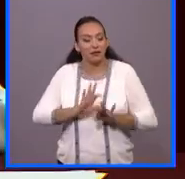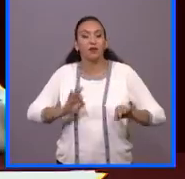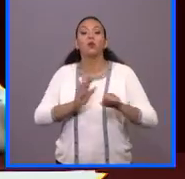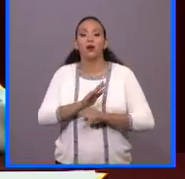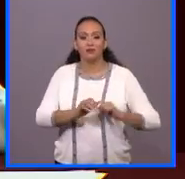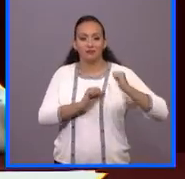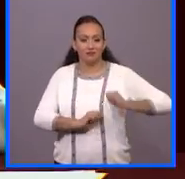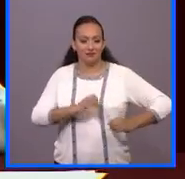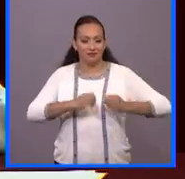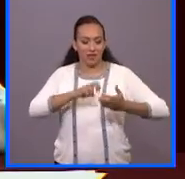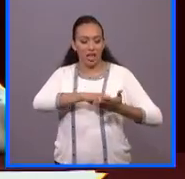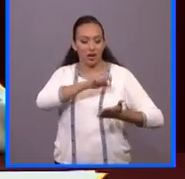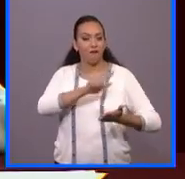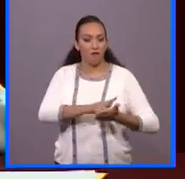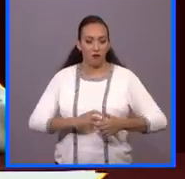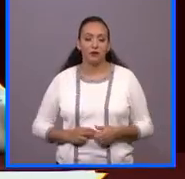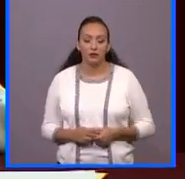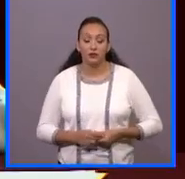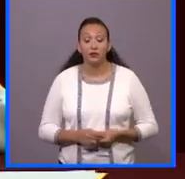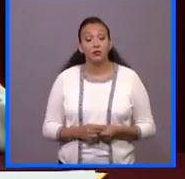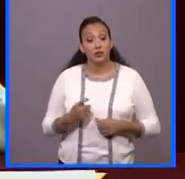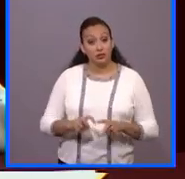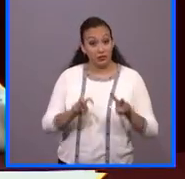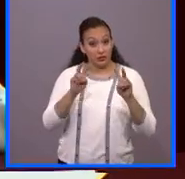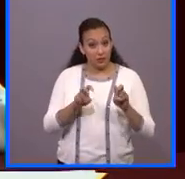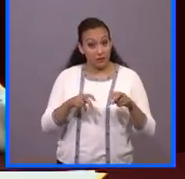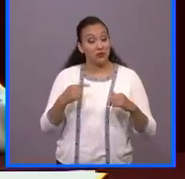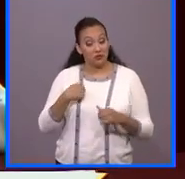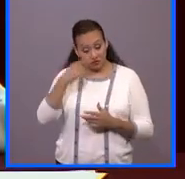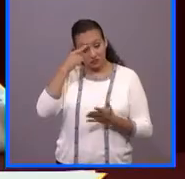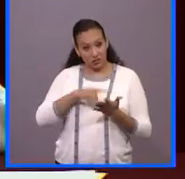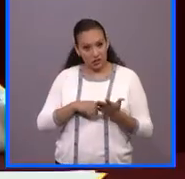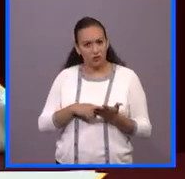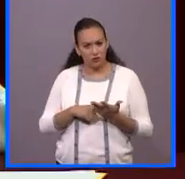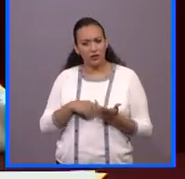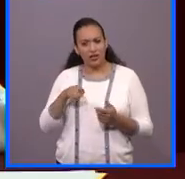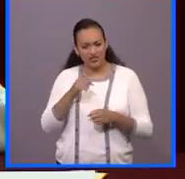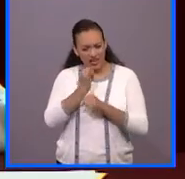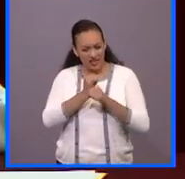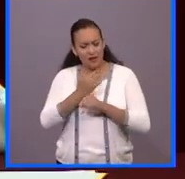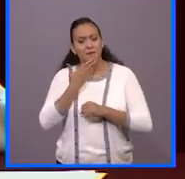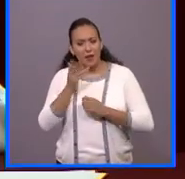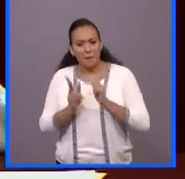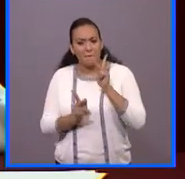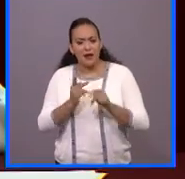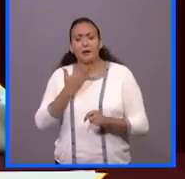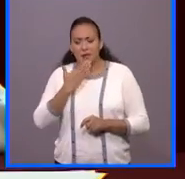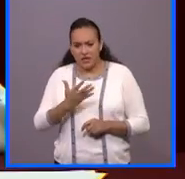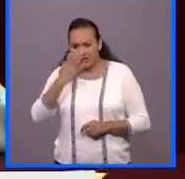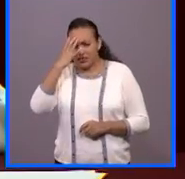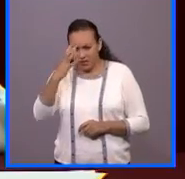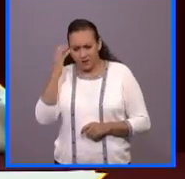reforma judicial. Será un tema más que estoy segura se examinará con seriedad, con un sentido crítico